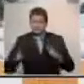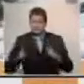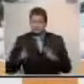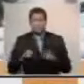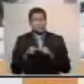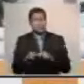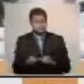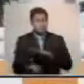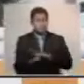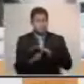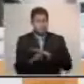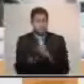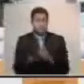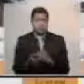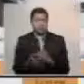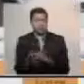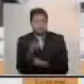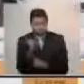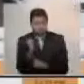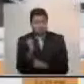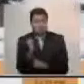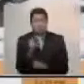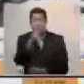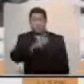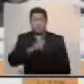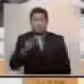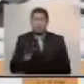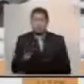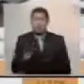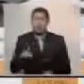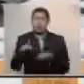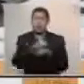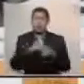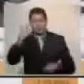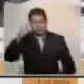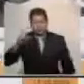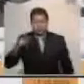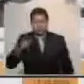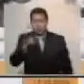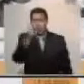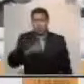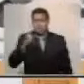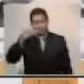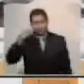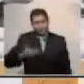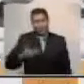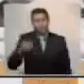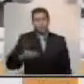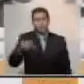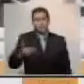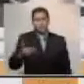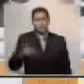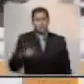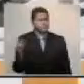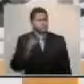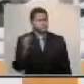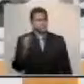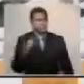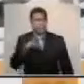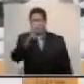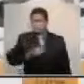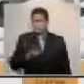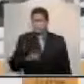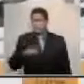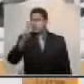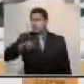se mantiene, el problema eléctrico persiste. La gente, si el gobierno cree que la gente se está acostumbrando, es totalmente contrario.